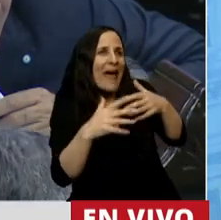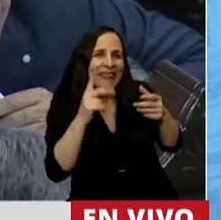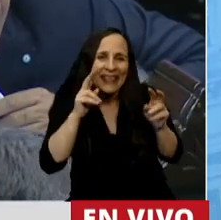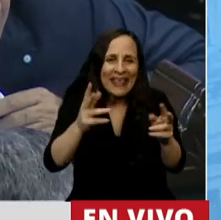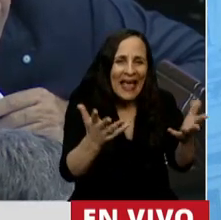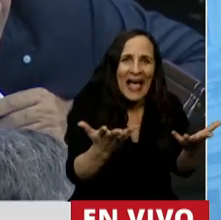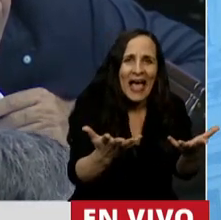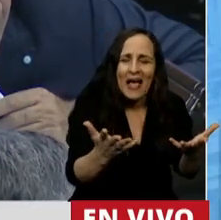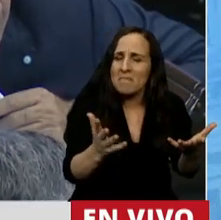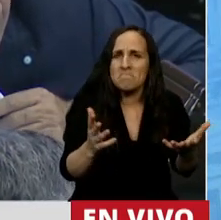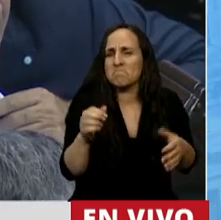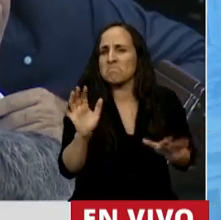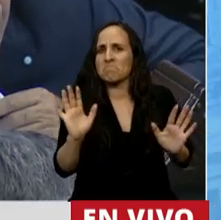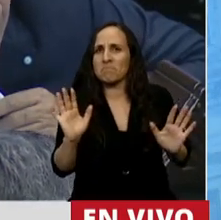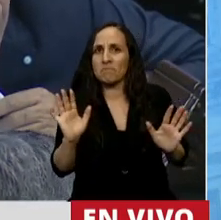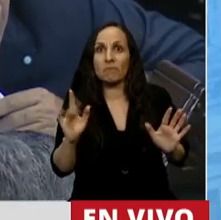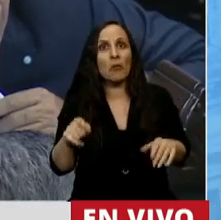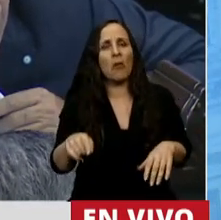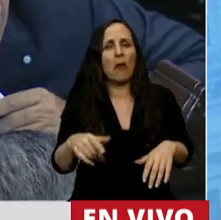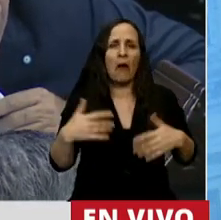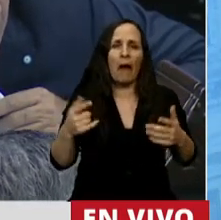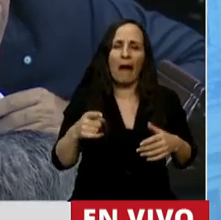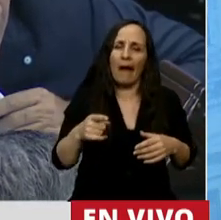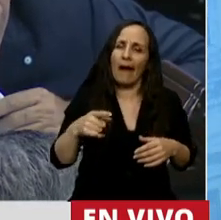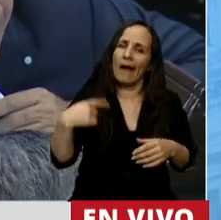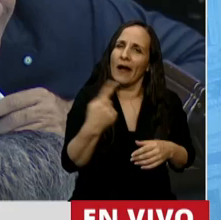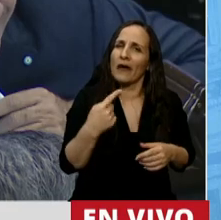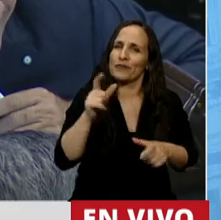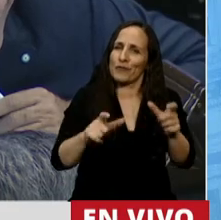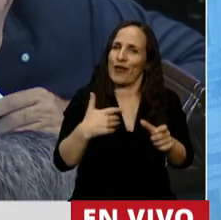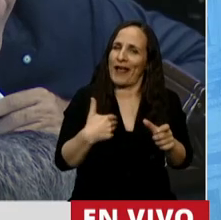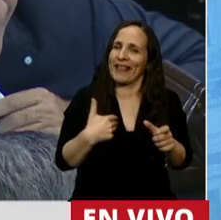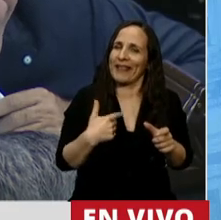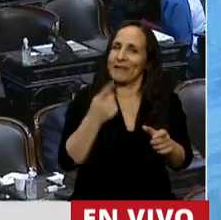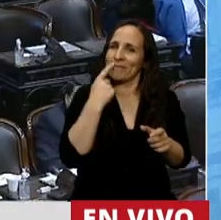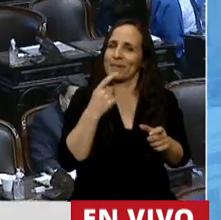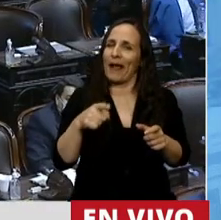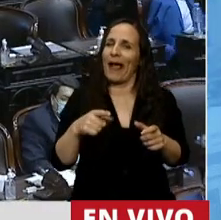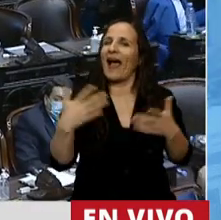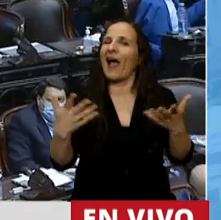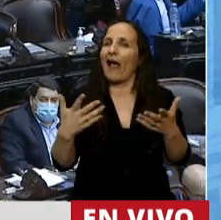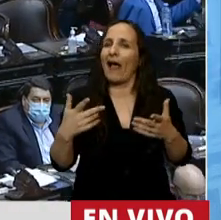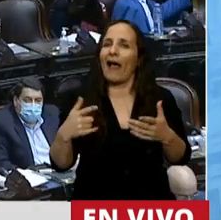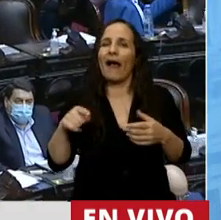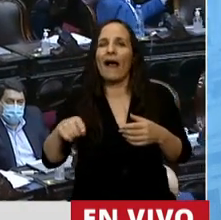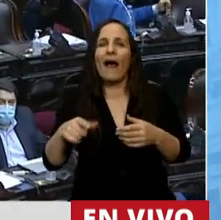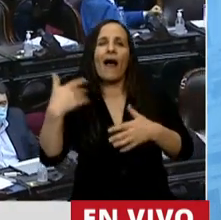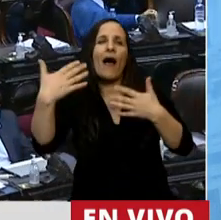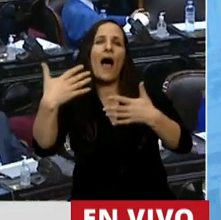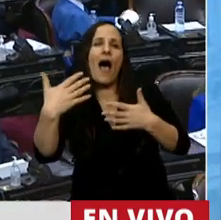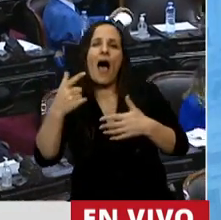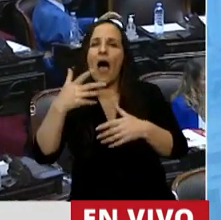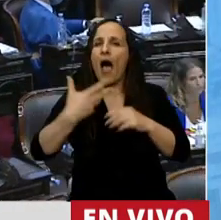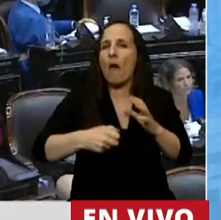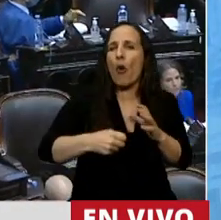forma bastarda de insultar la inteligencia de los argentinos, que no demoramos mucho en darnos cuenta que esto es una cortina de humo para tapar lo que realmente